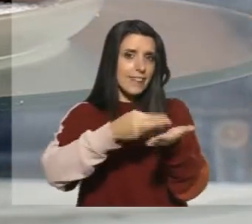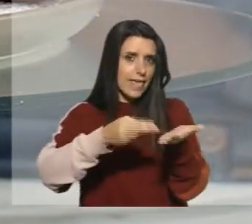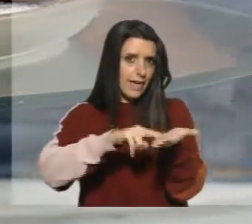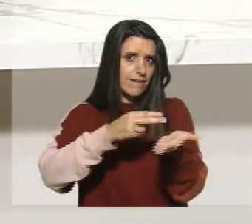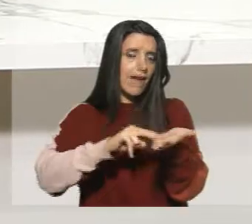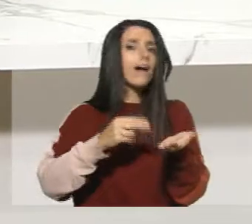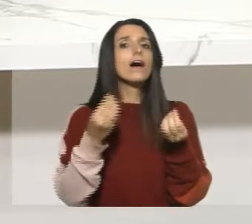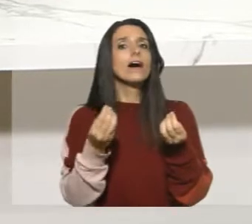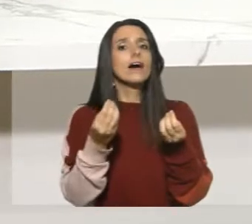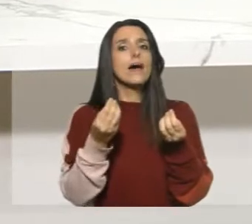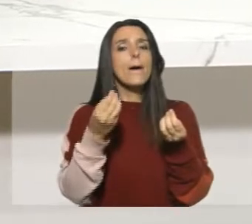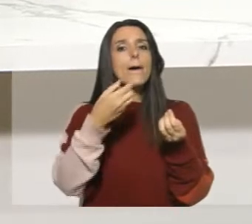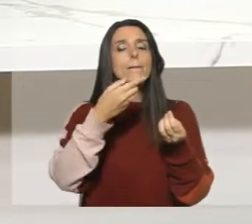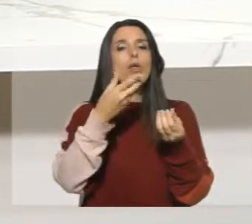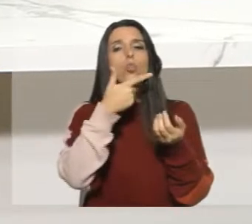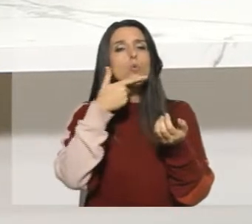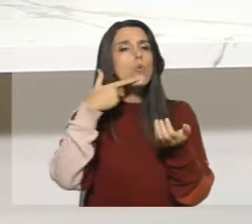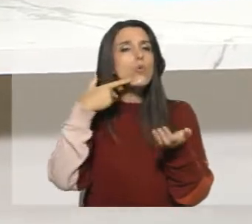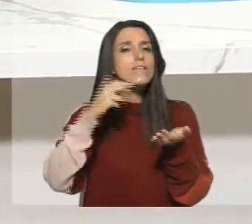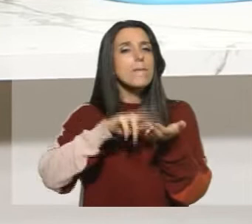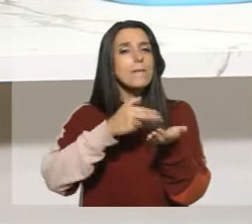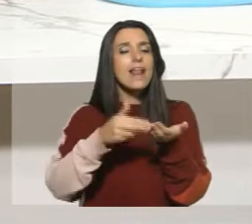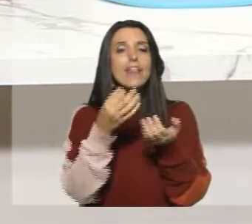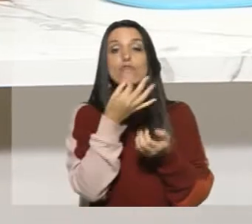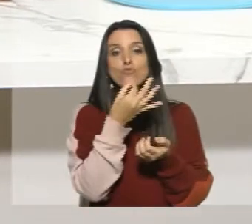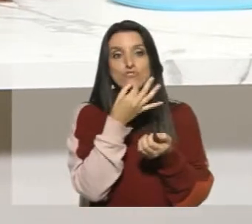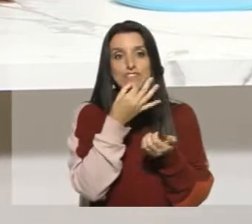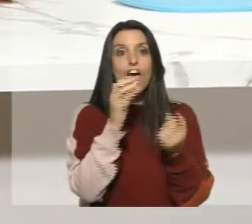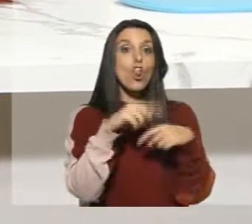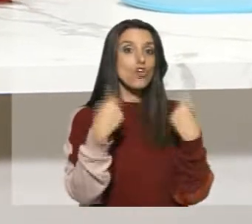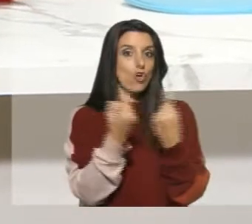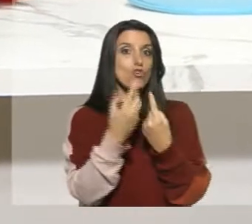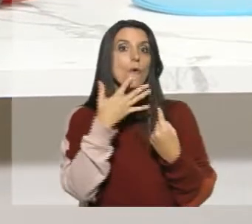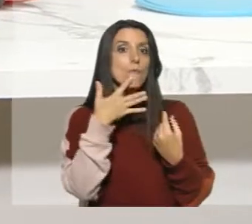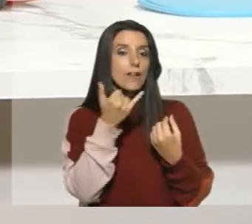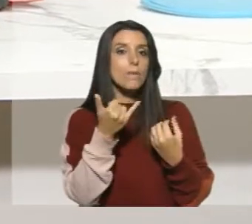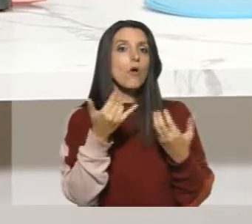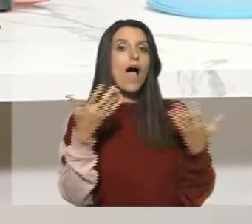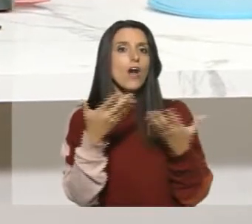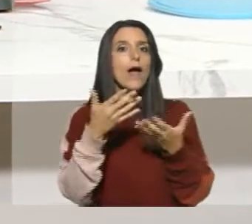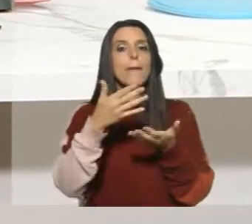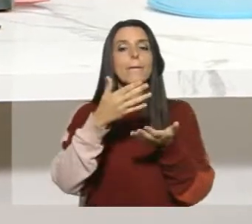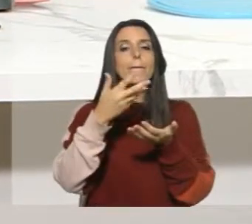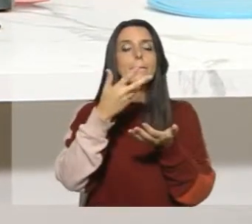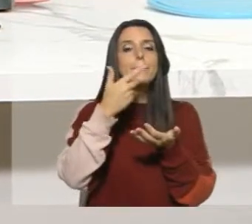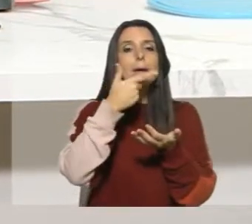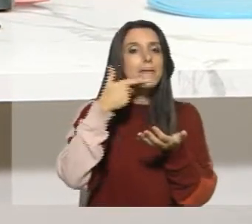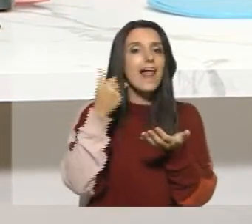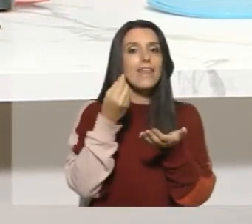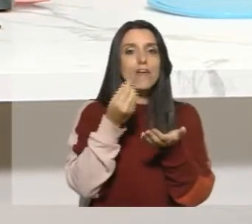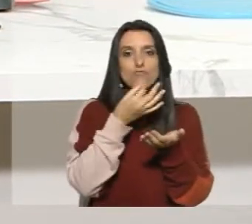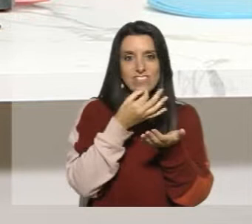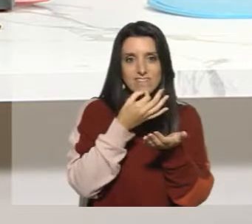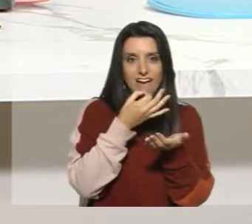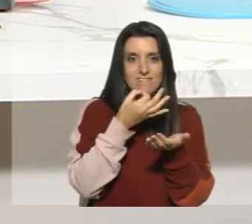hemos hecho una mermelada, lleva mermelada de frutillas. Sí. Nosotros en este caso, para darle una vuelta, en vez de hacerle una mermelada de frutillas, le hicimos una compota de